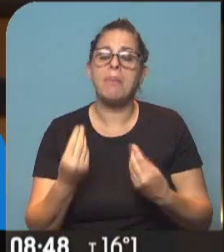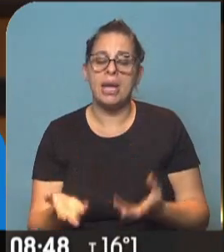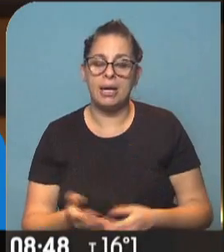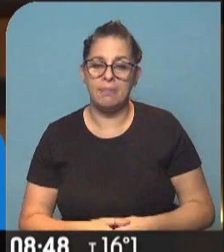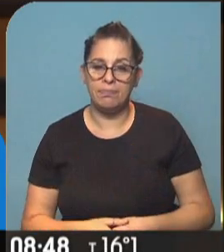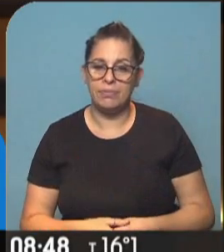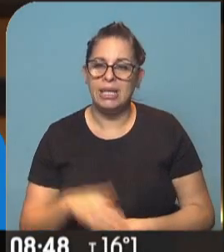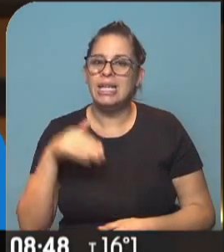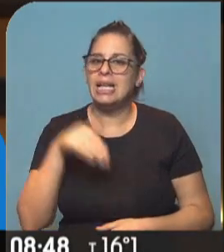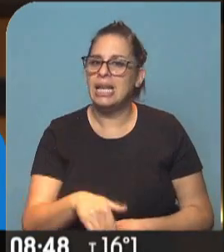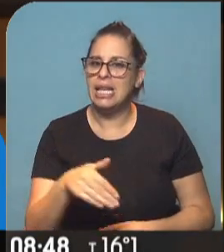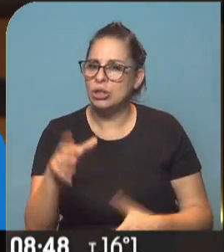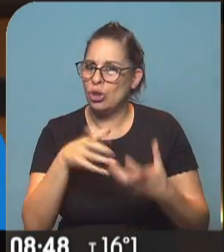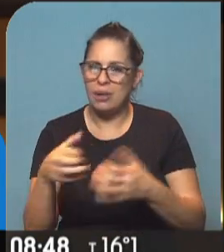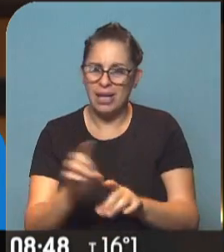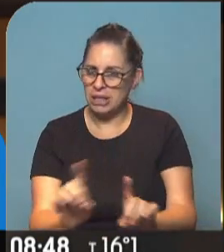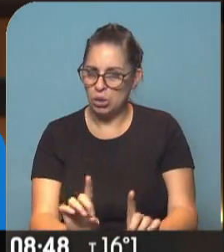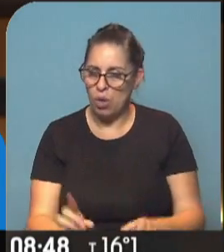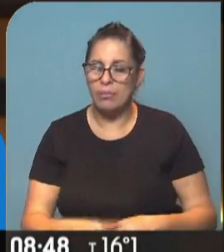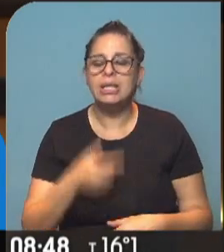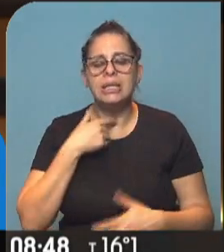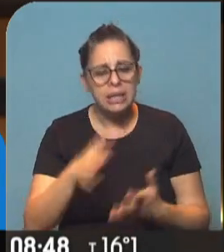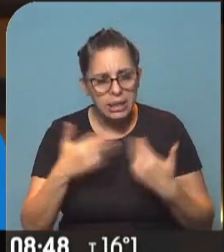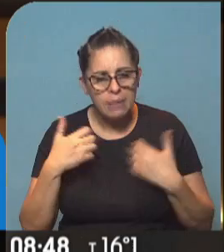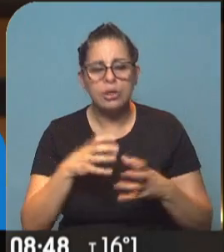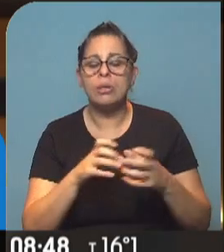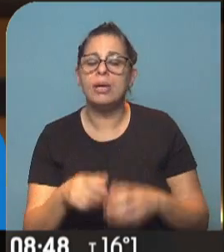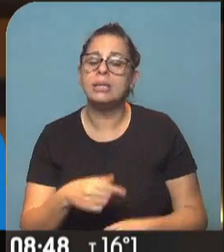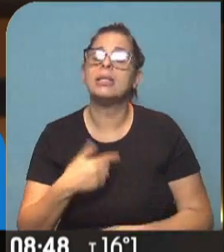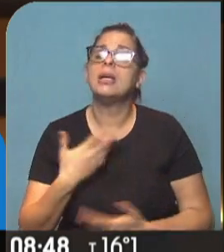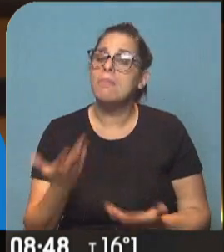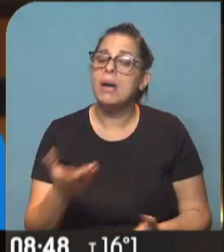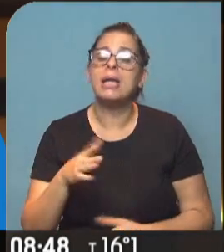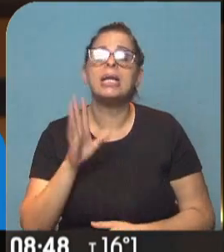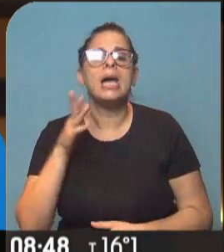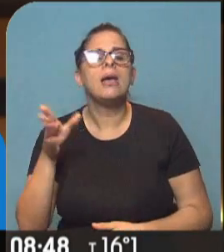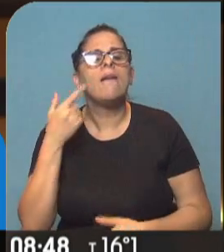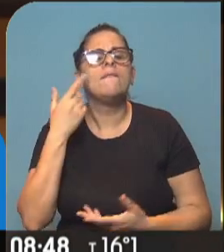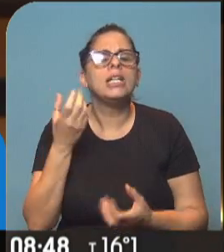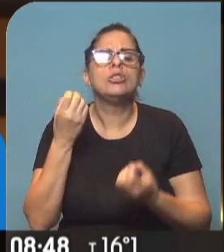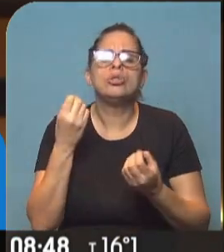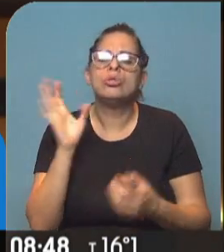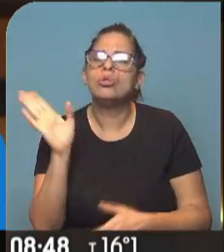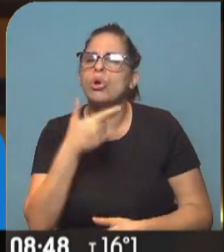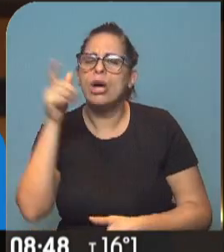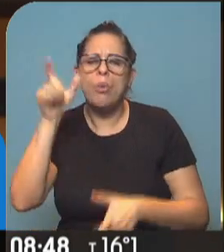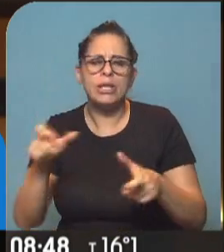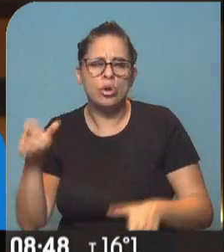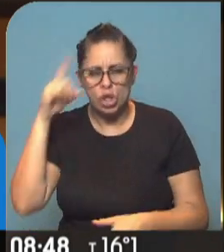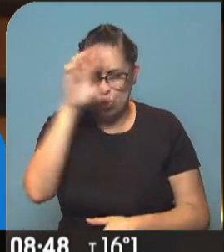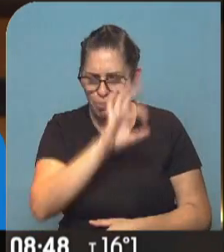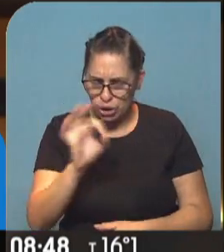lente hacer este debate poder sí escuchar a todas las voces a todas las